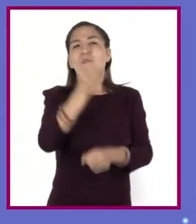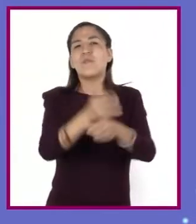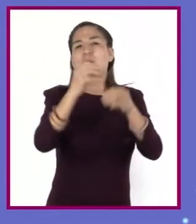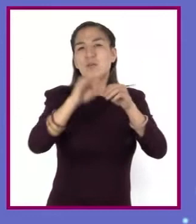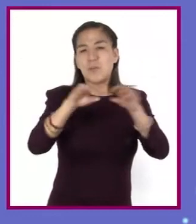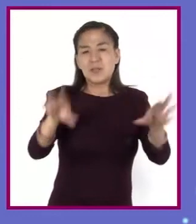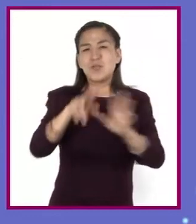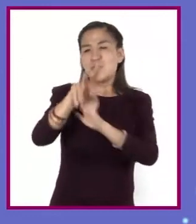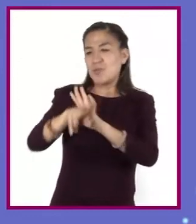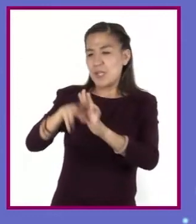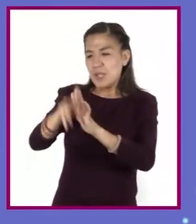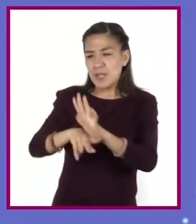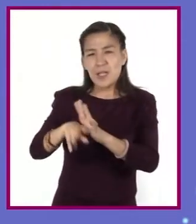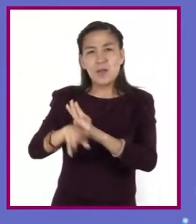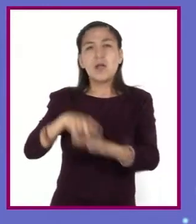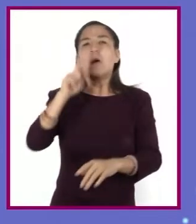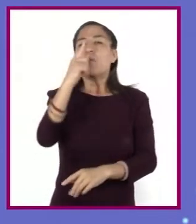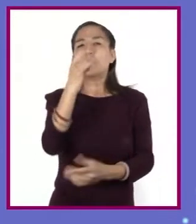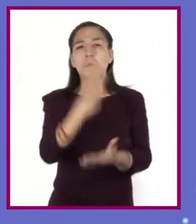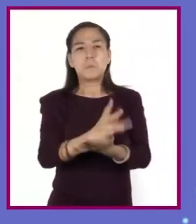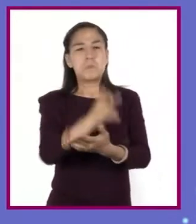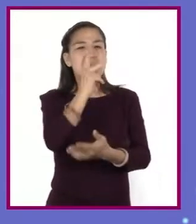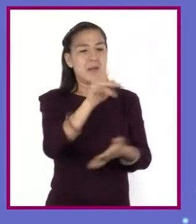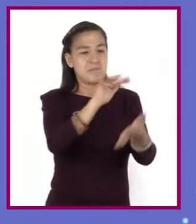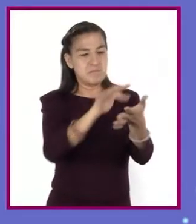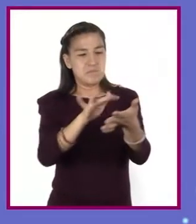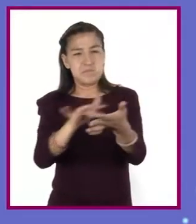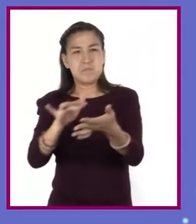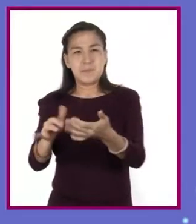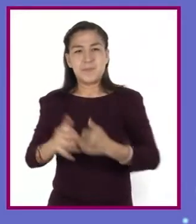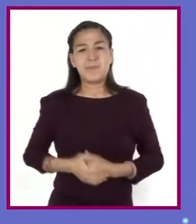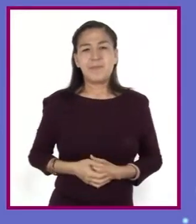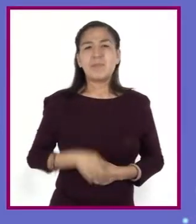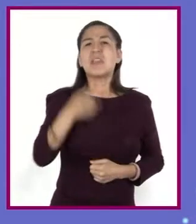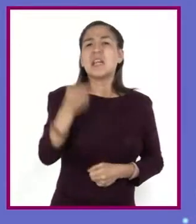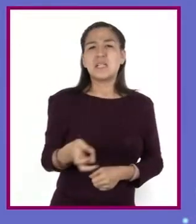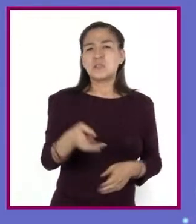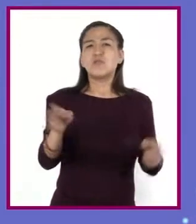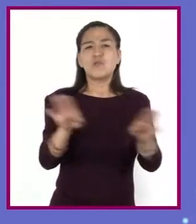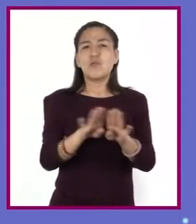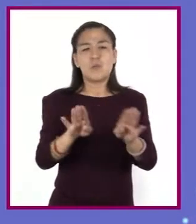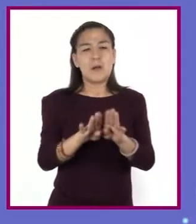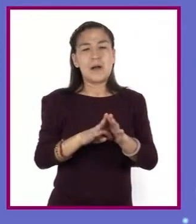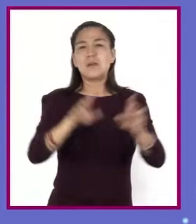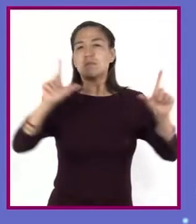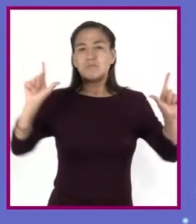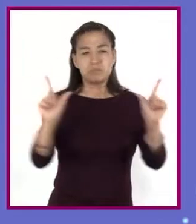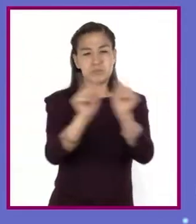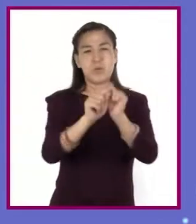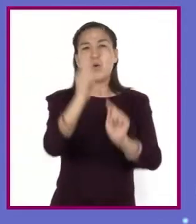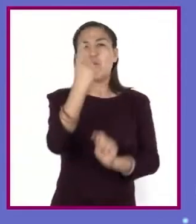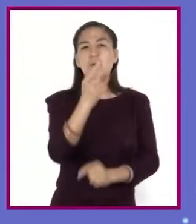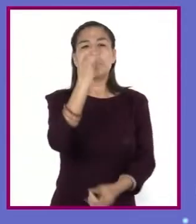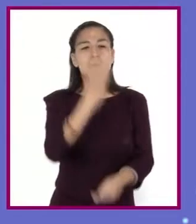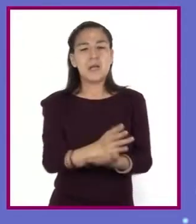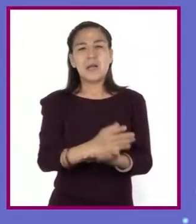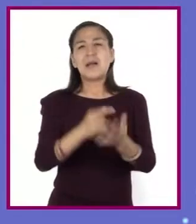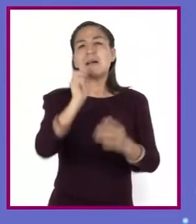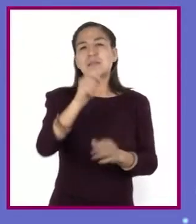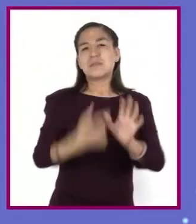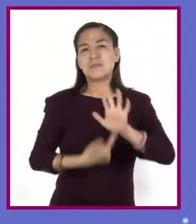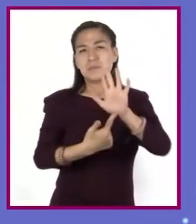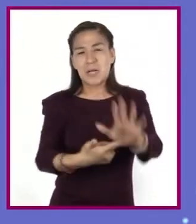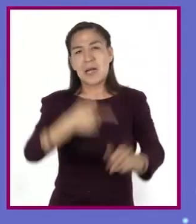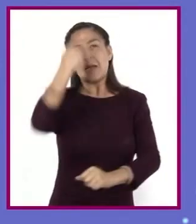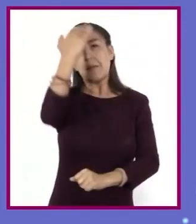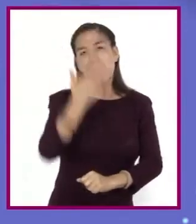de videos y solo palabras en el texto. Y todas estas las integramos en un solo texto, o en una imagen, o